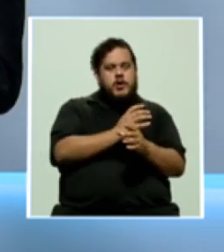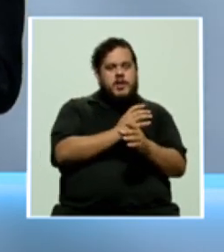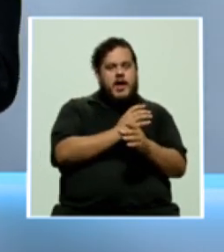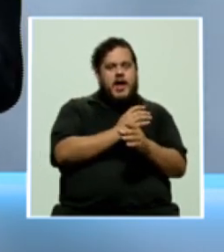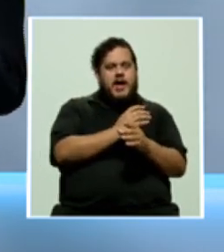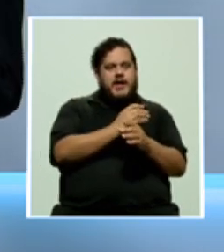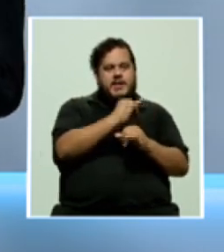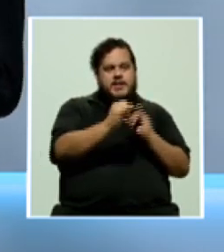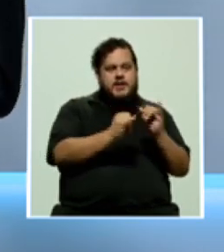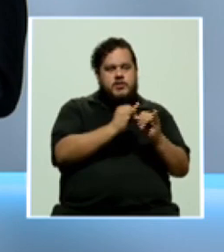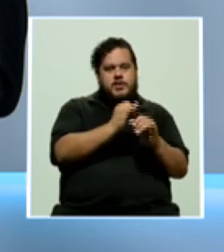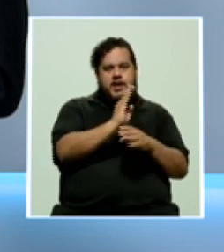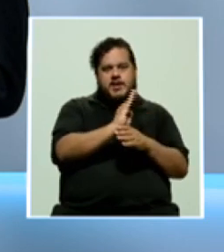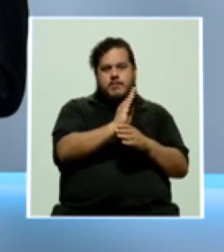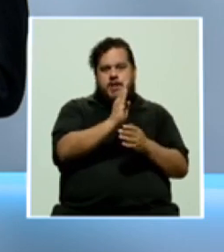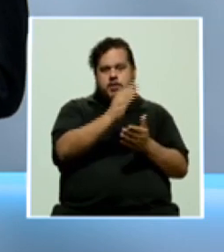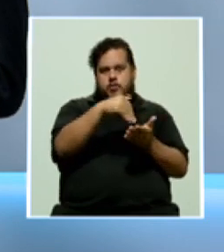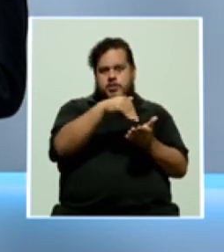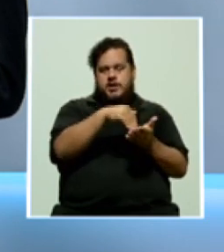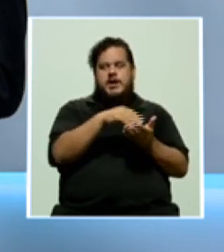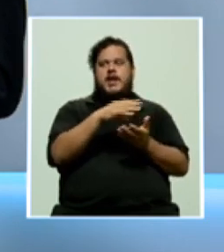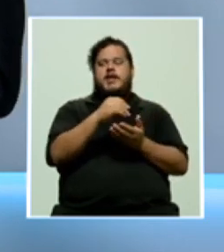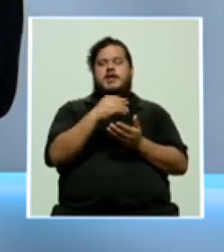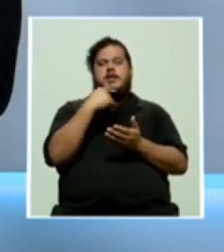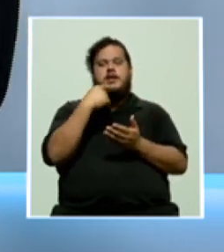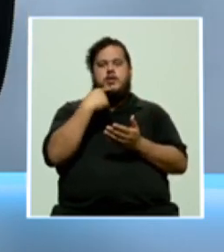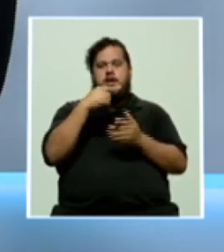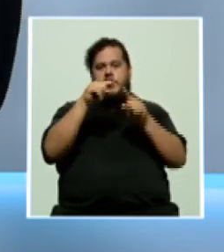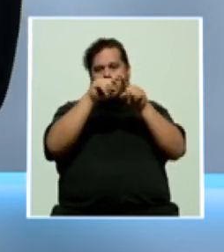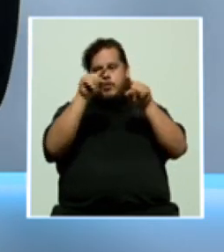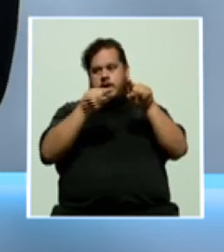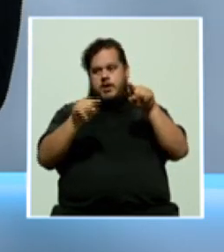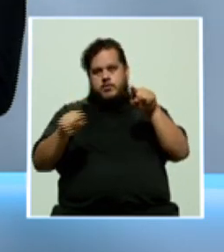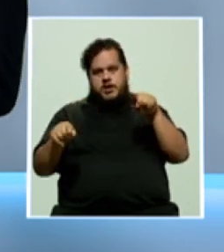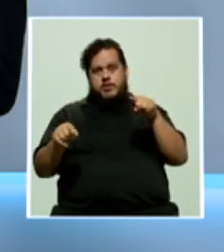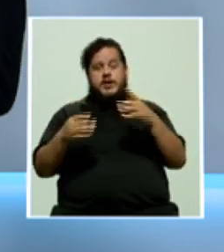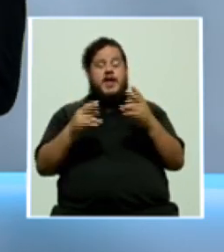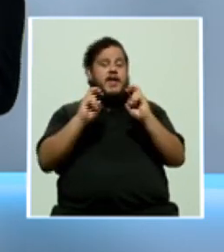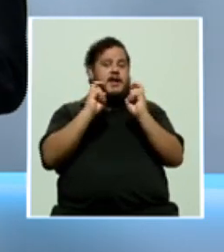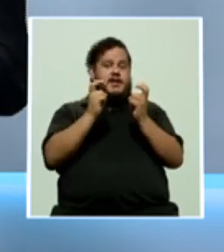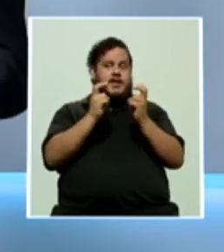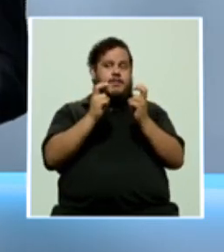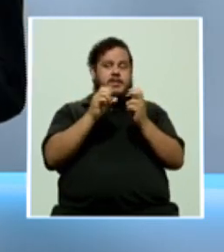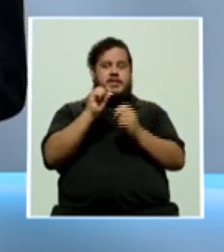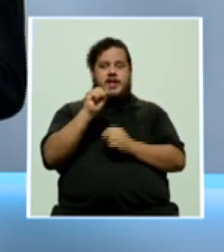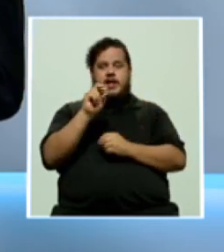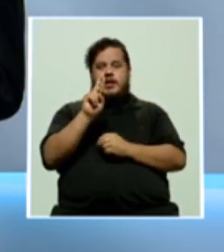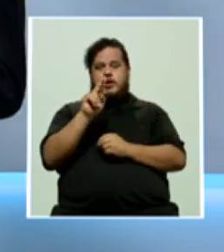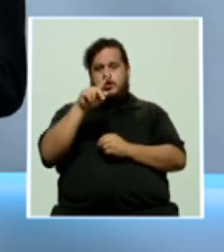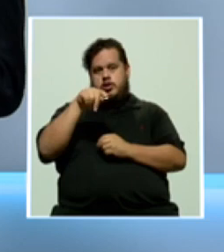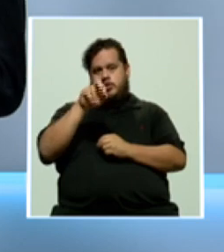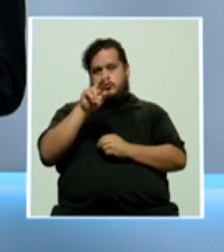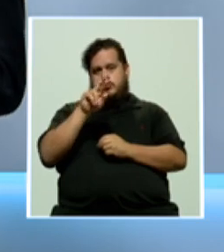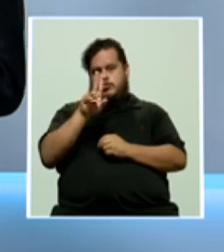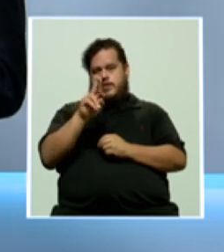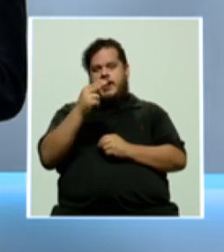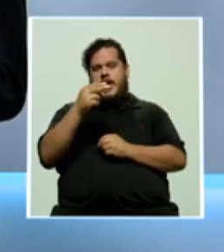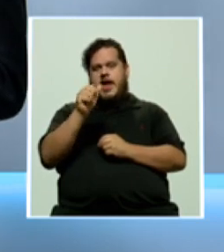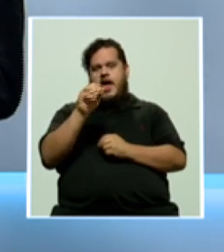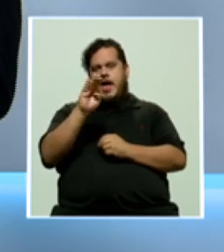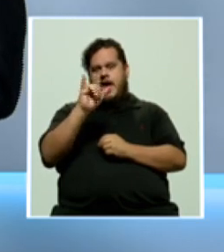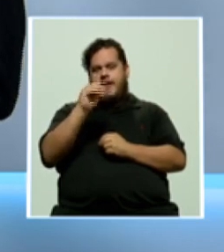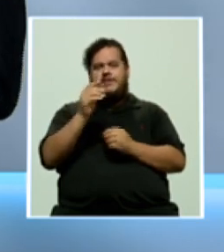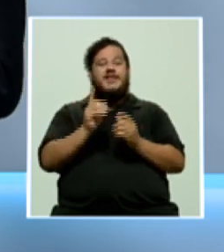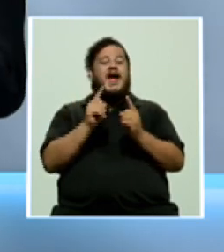y por el informe que dio la Contraloría General de la República del tema de superávit en instituciones públicas, que podría ser hasta